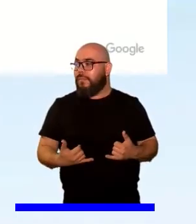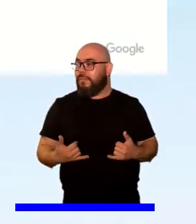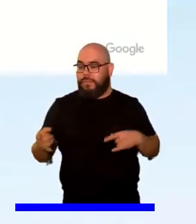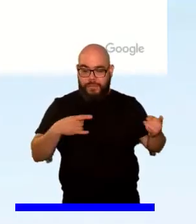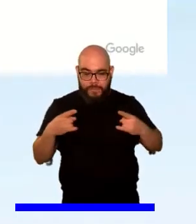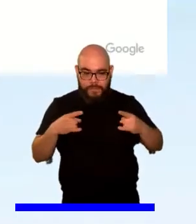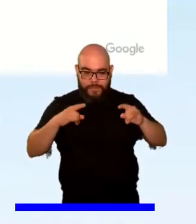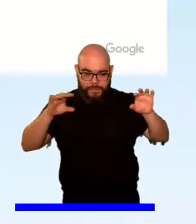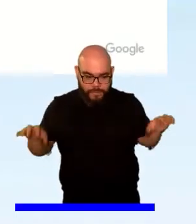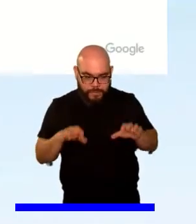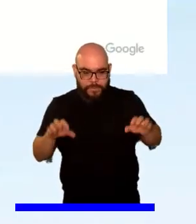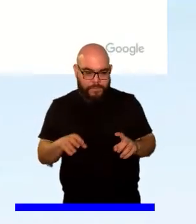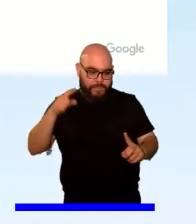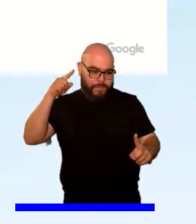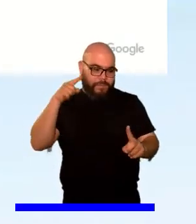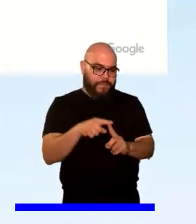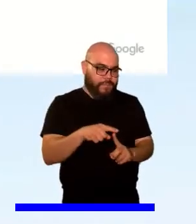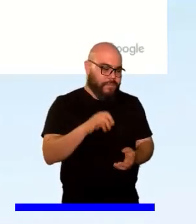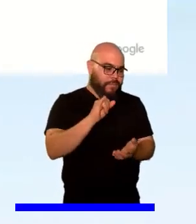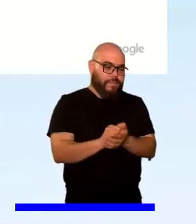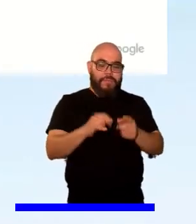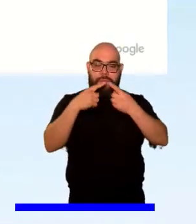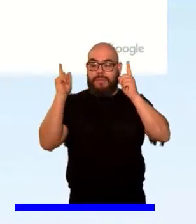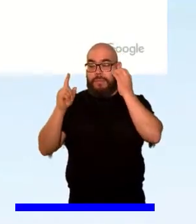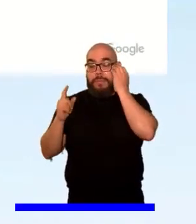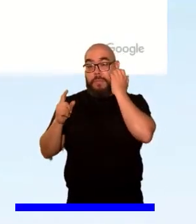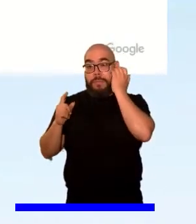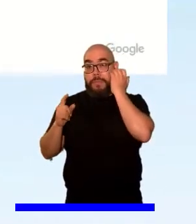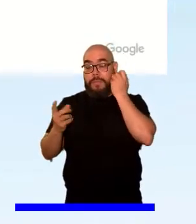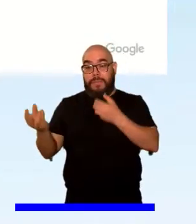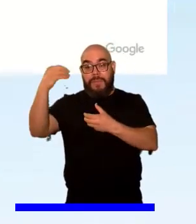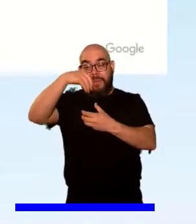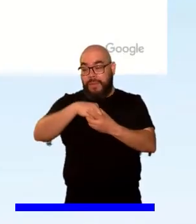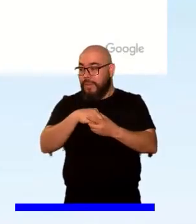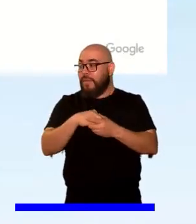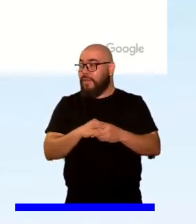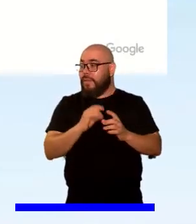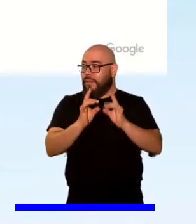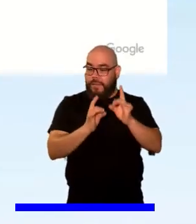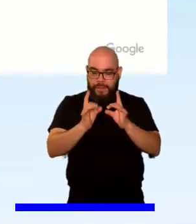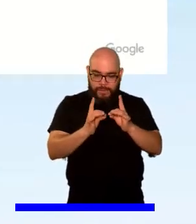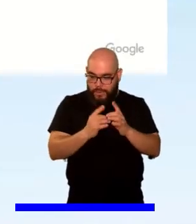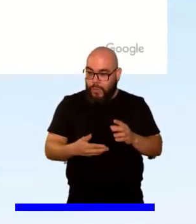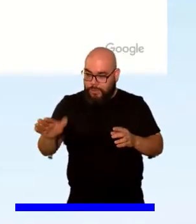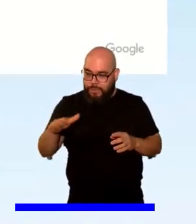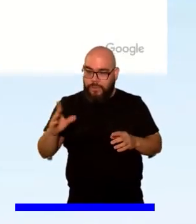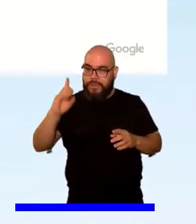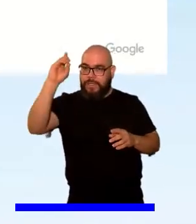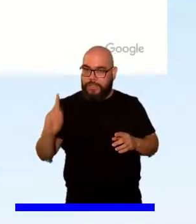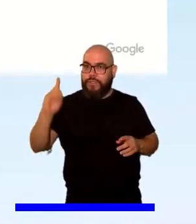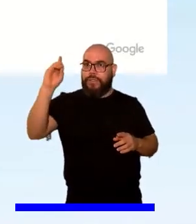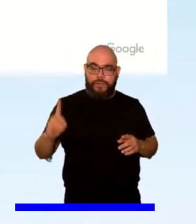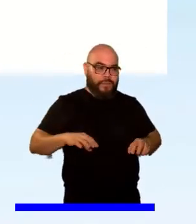posible, actuar sobre ella. Esta es la diferencia, que ya no se queda todo dentro de una cajita de un chatbot, sino que ya empieza a tomar más